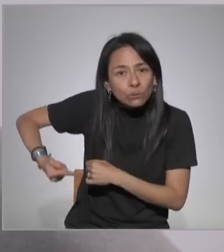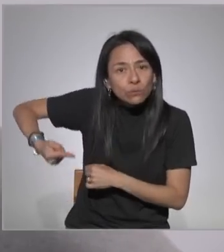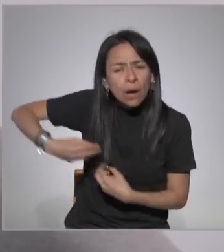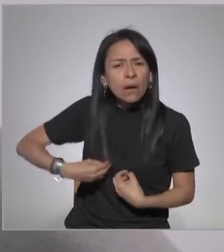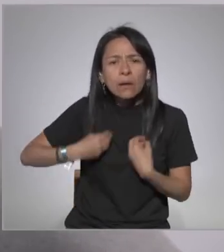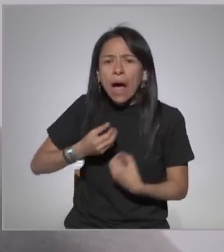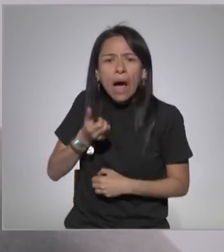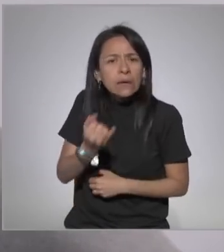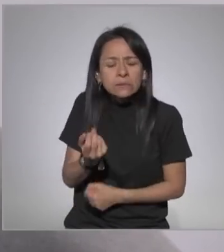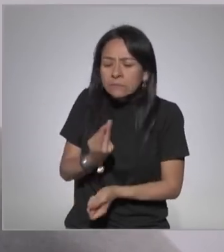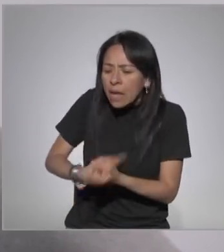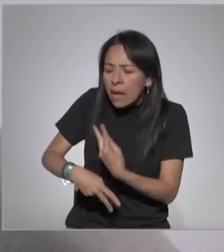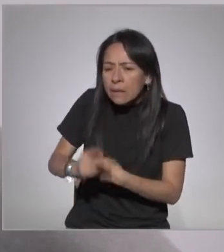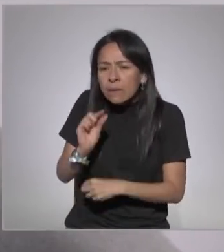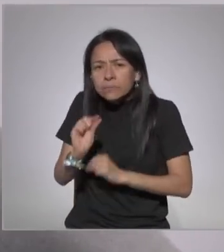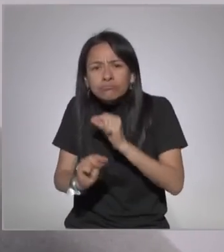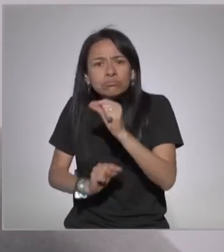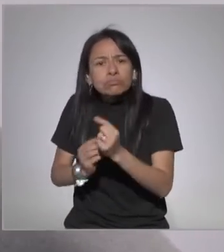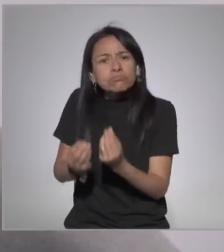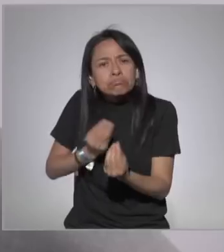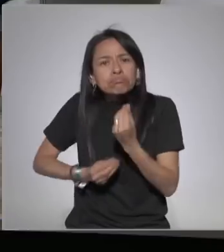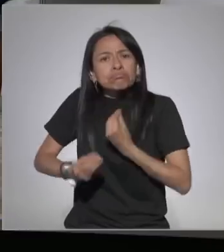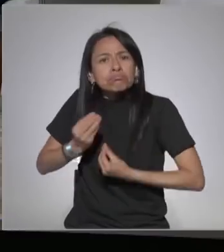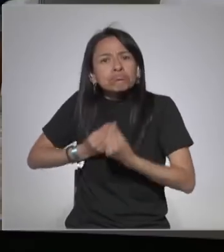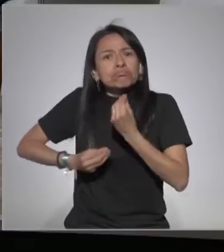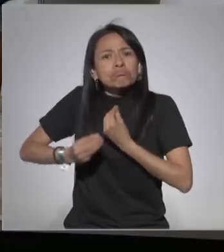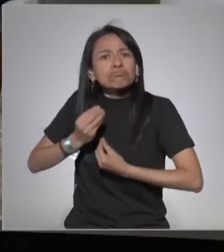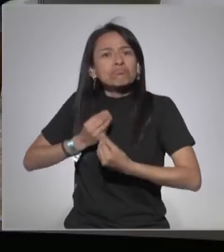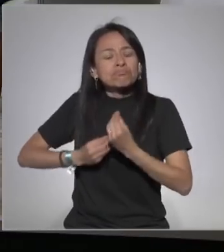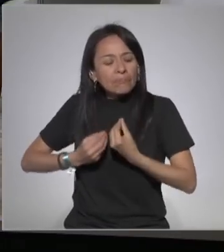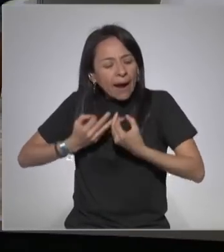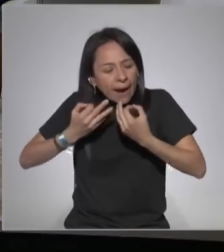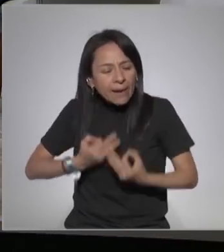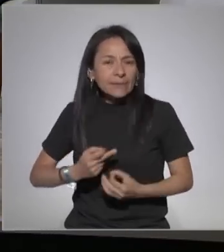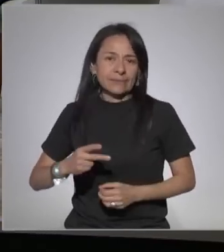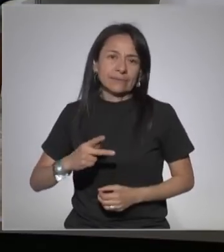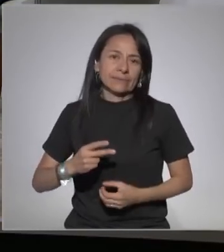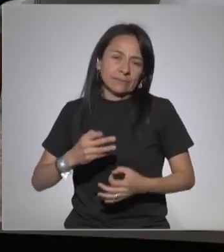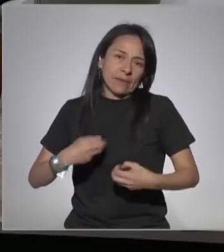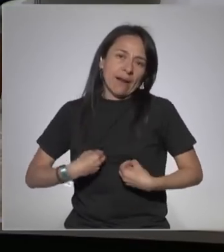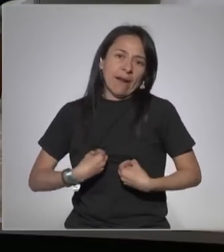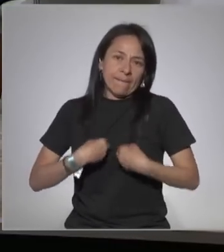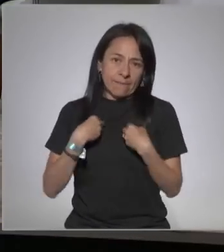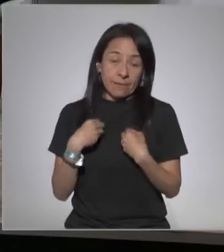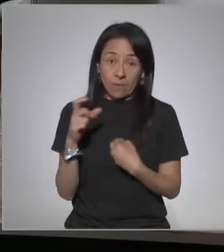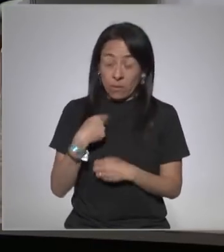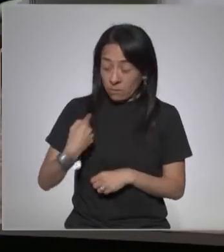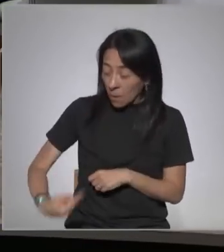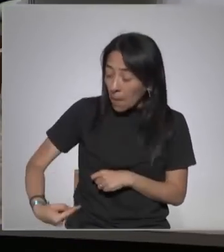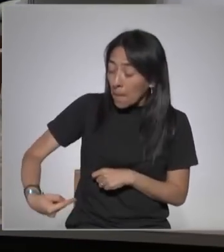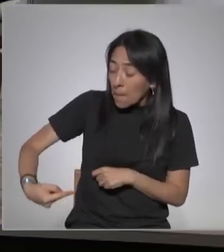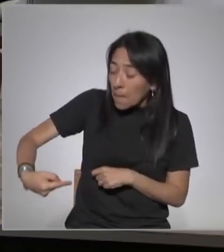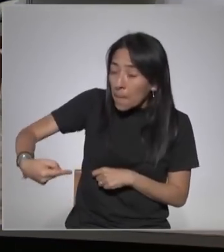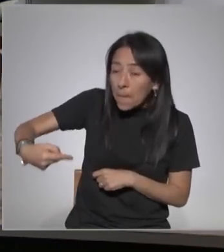Y en esa construcción de vida, muchas veces, como estamos diciendo,